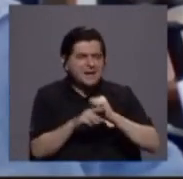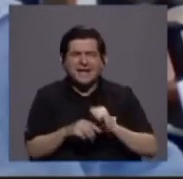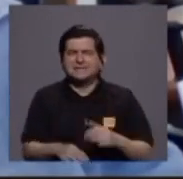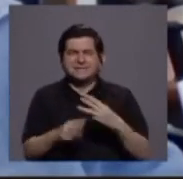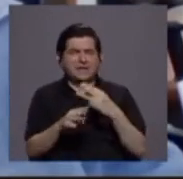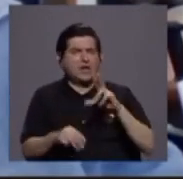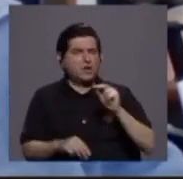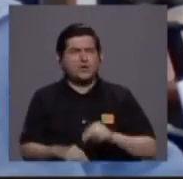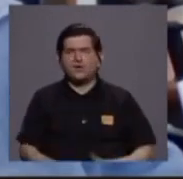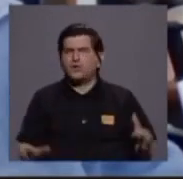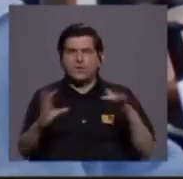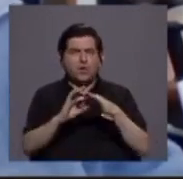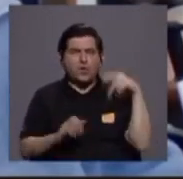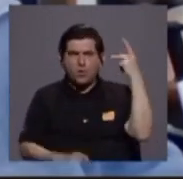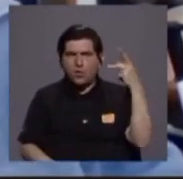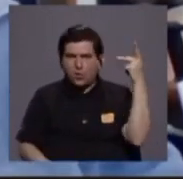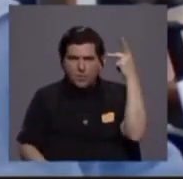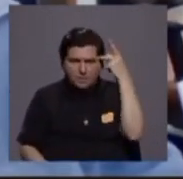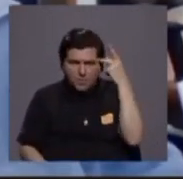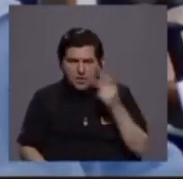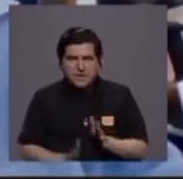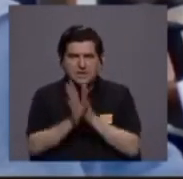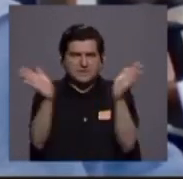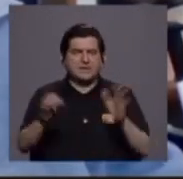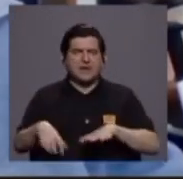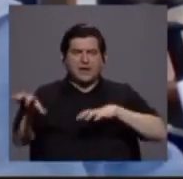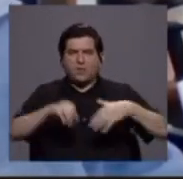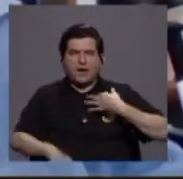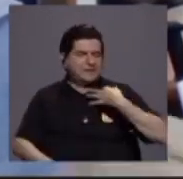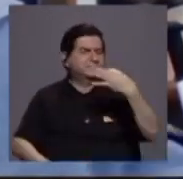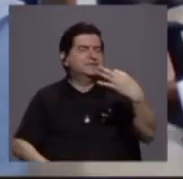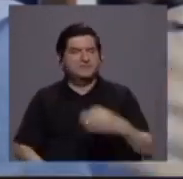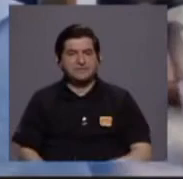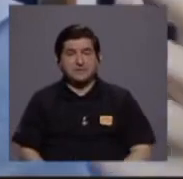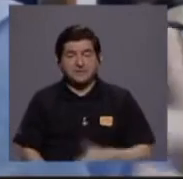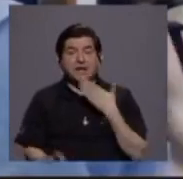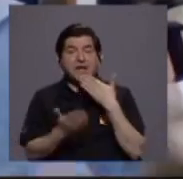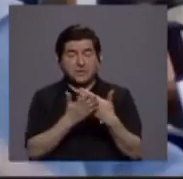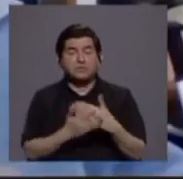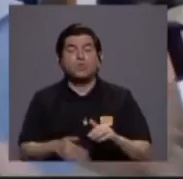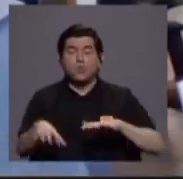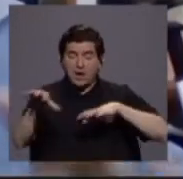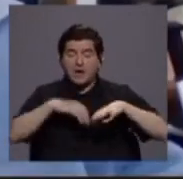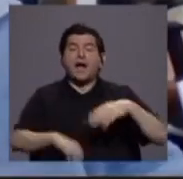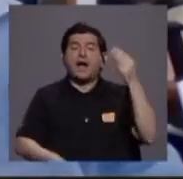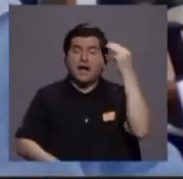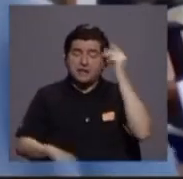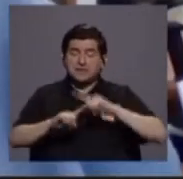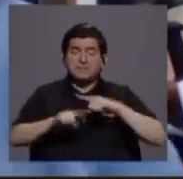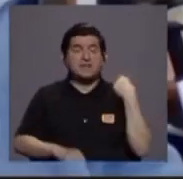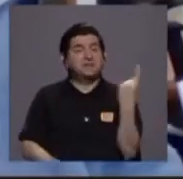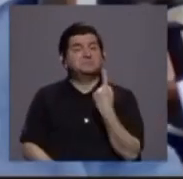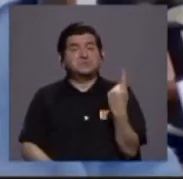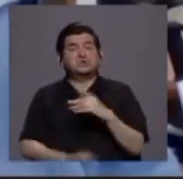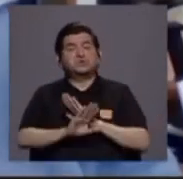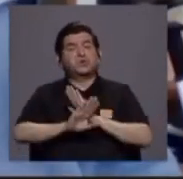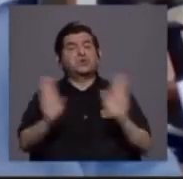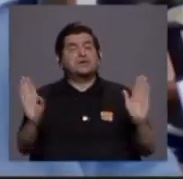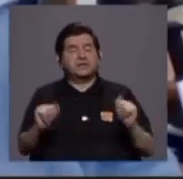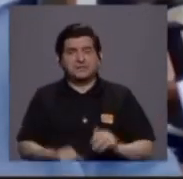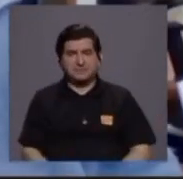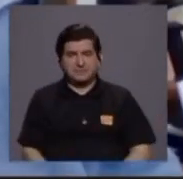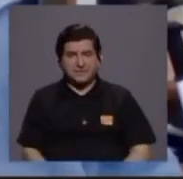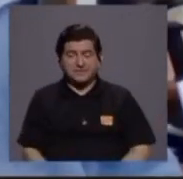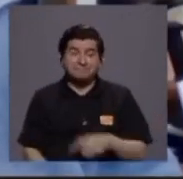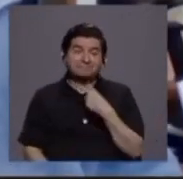de política pública, de estrategia de la vida cotidiana, que sí es una buena gimnasia mental, pero que ahí se queda, ¿no? Da